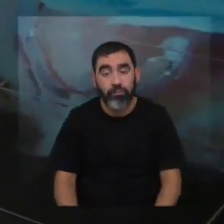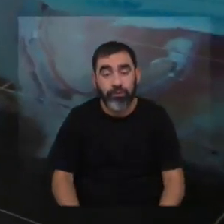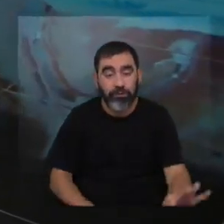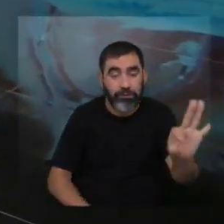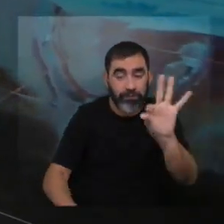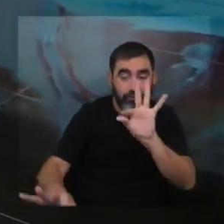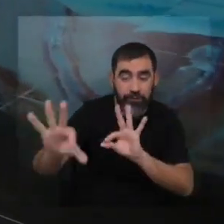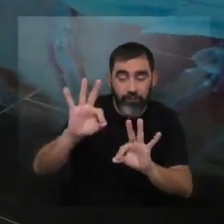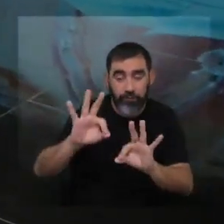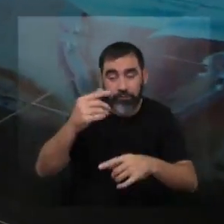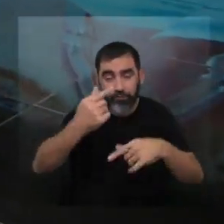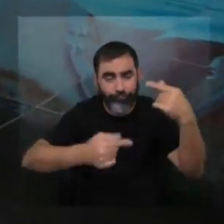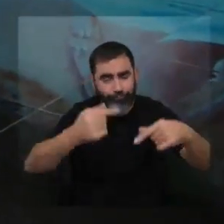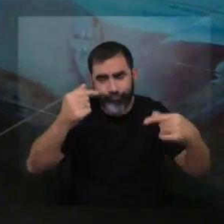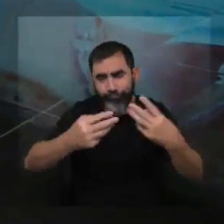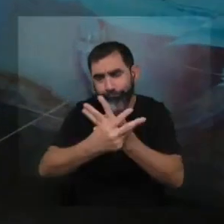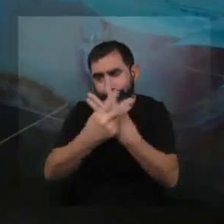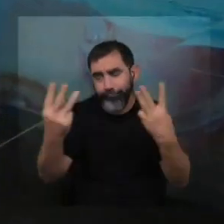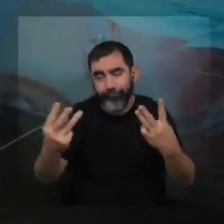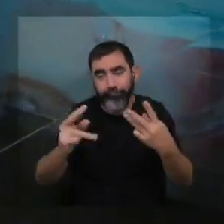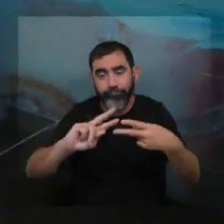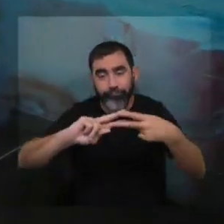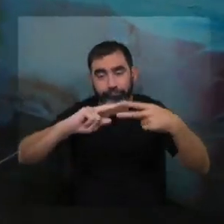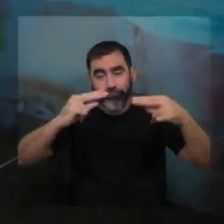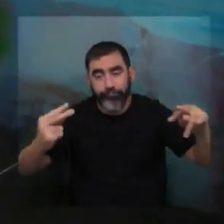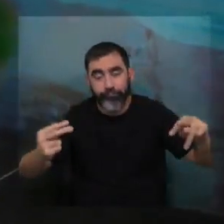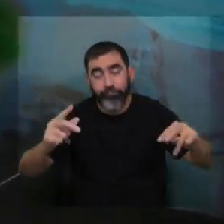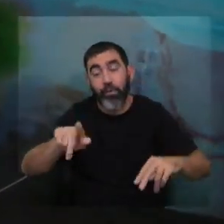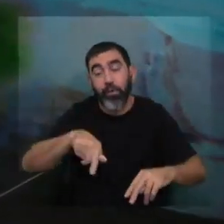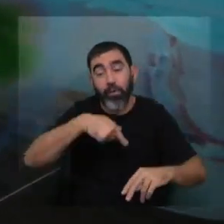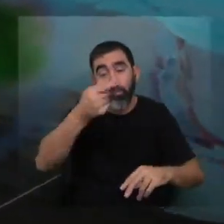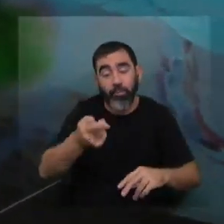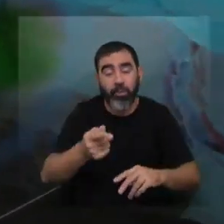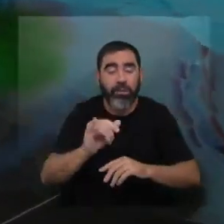Selección sobre una diversidad genética. Después se han ido